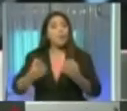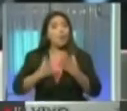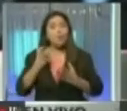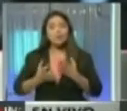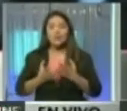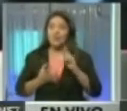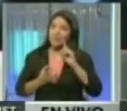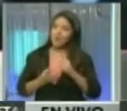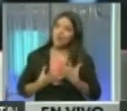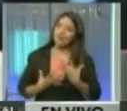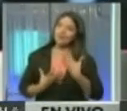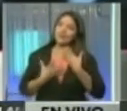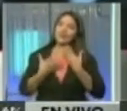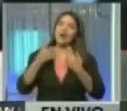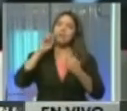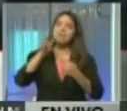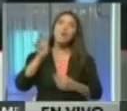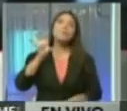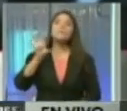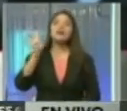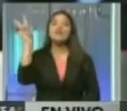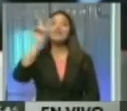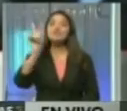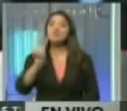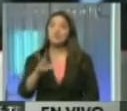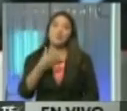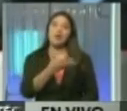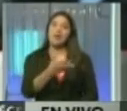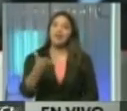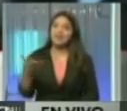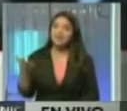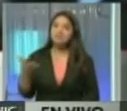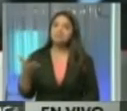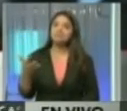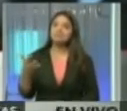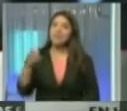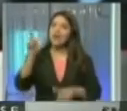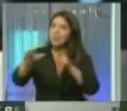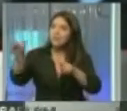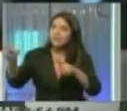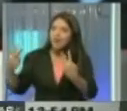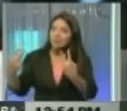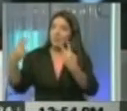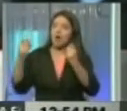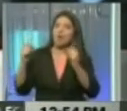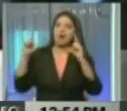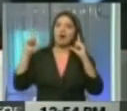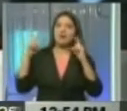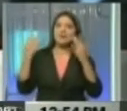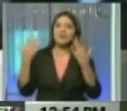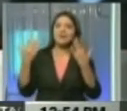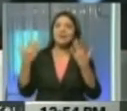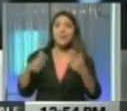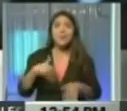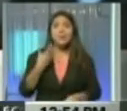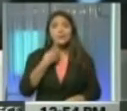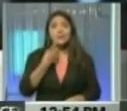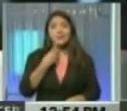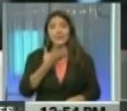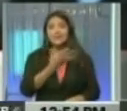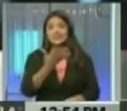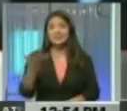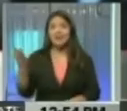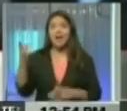conmueve, que un país como el nuestro sea quien sacuda a lo que pudiéramos llamar